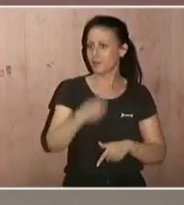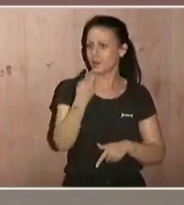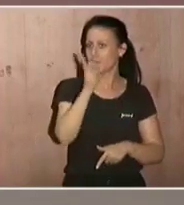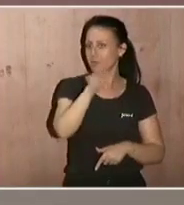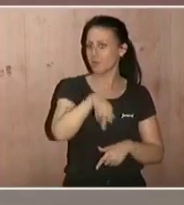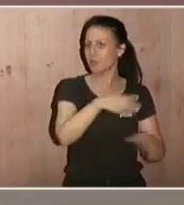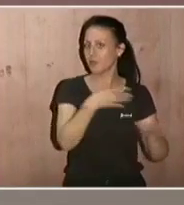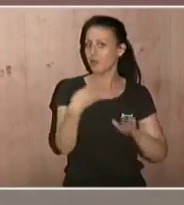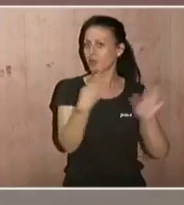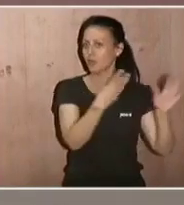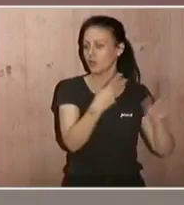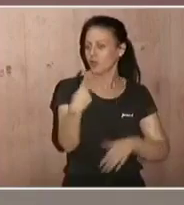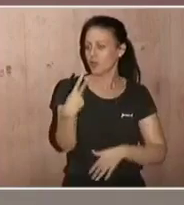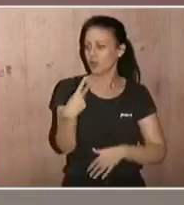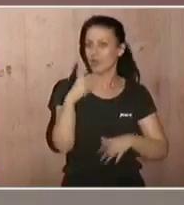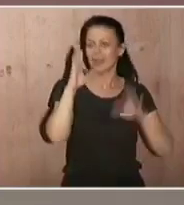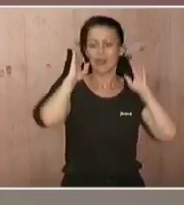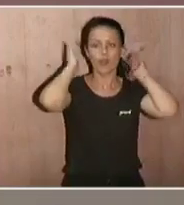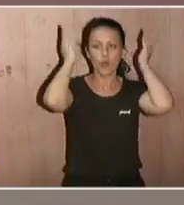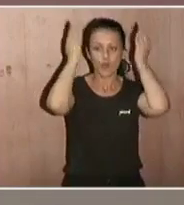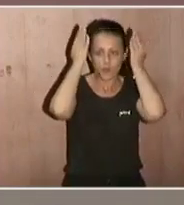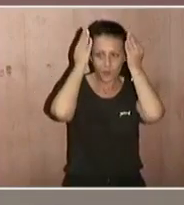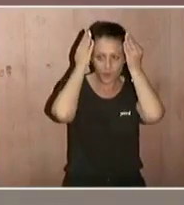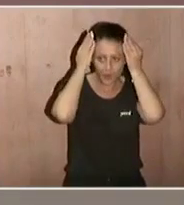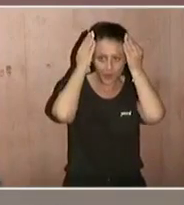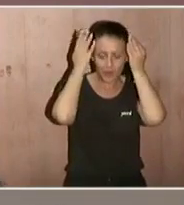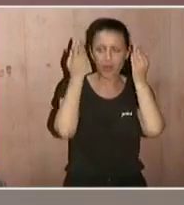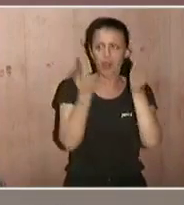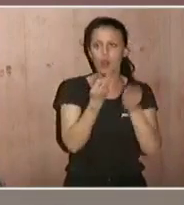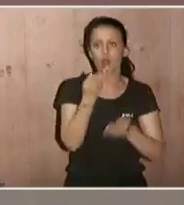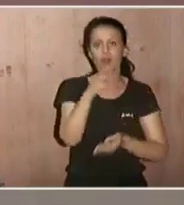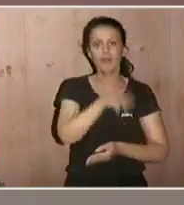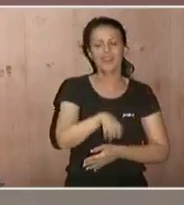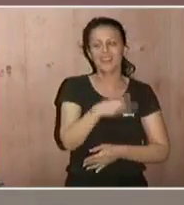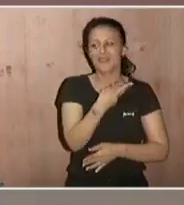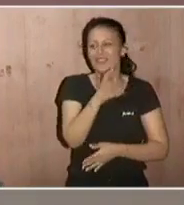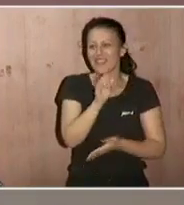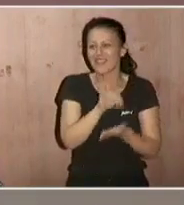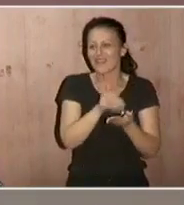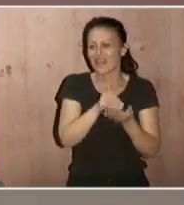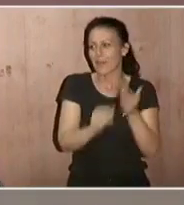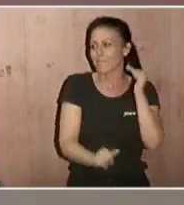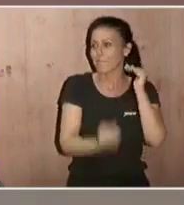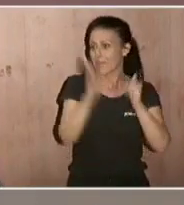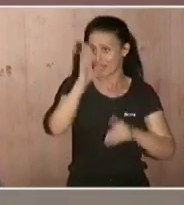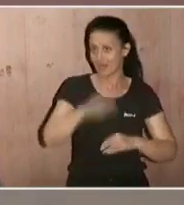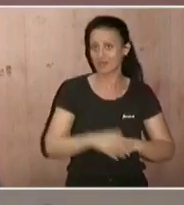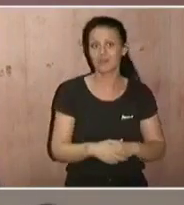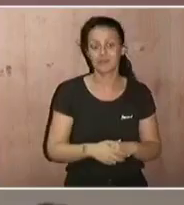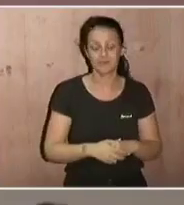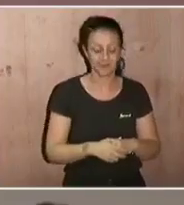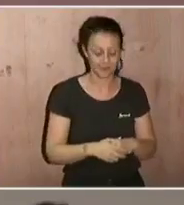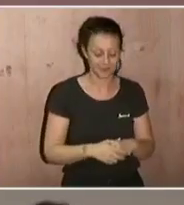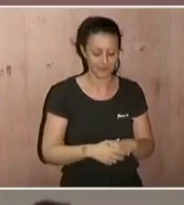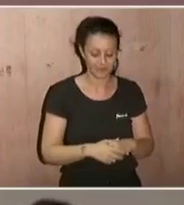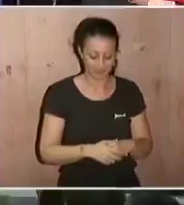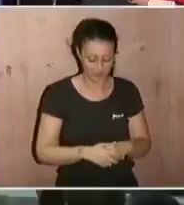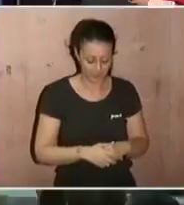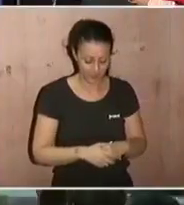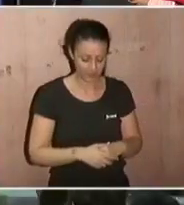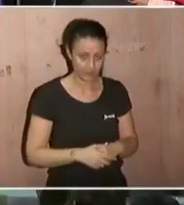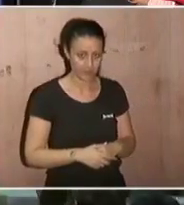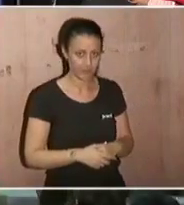92, en que las conferencias las pudimos repetir algunas hasta veintitantas veces. Bueno, eso